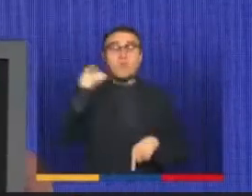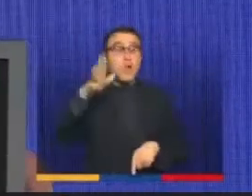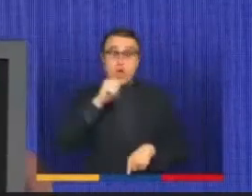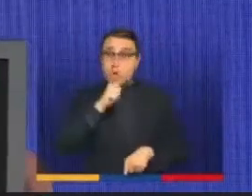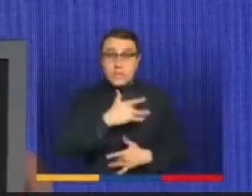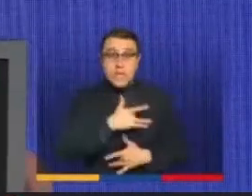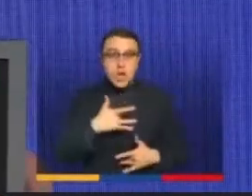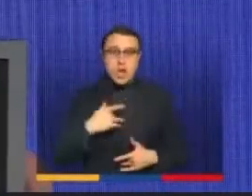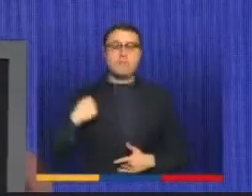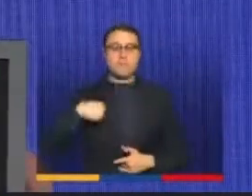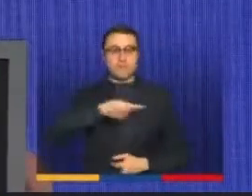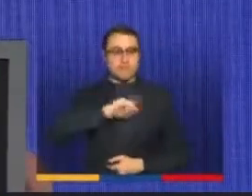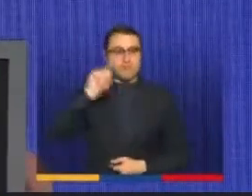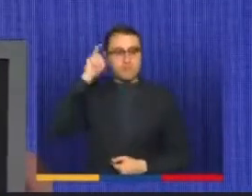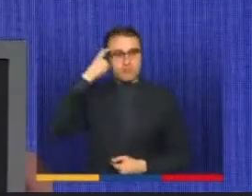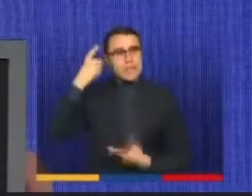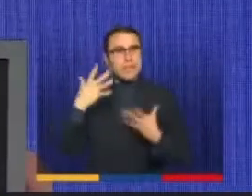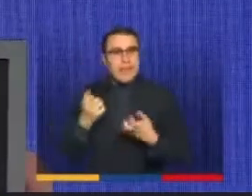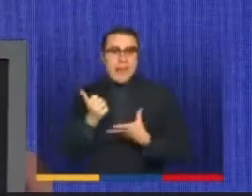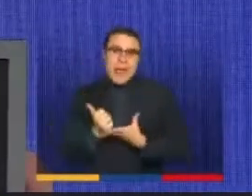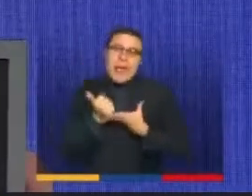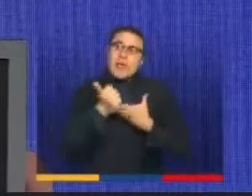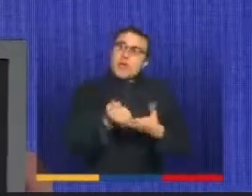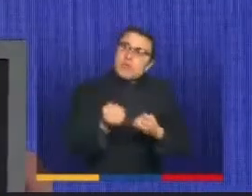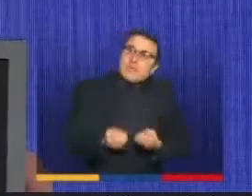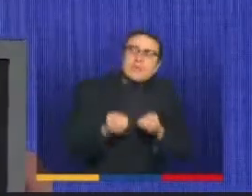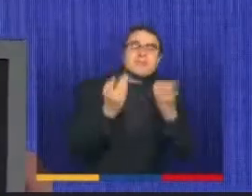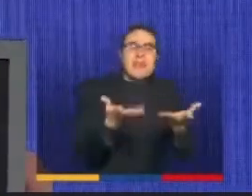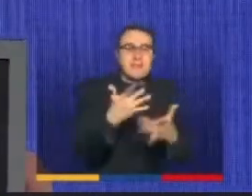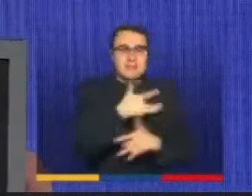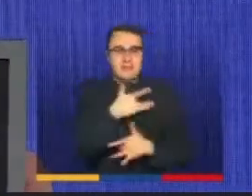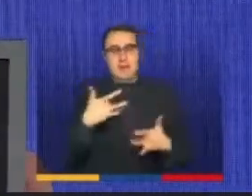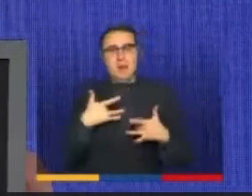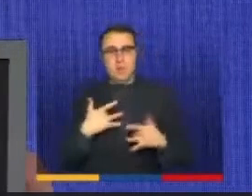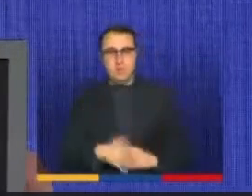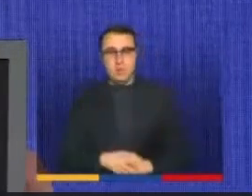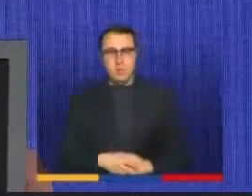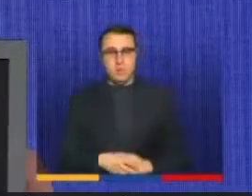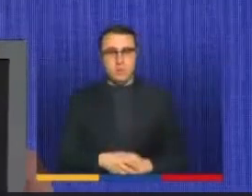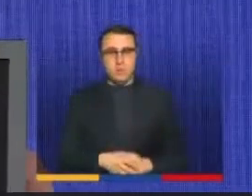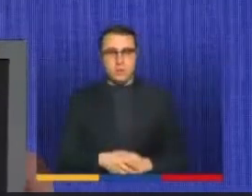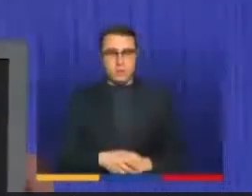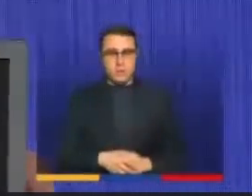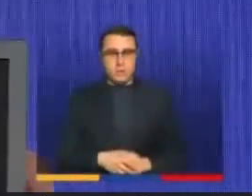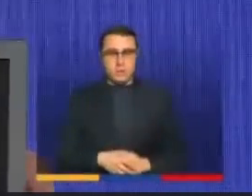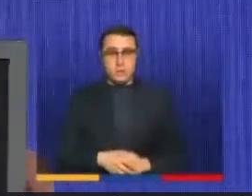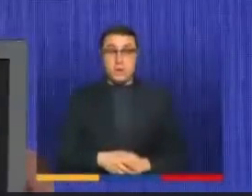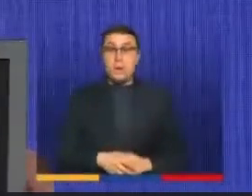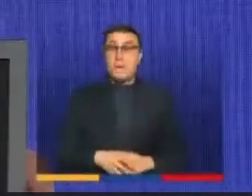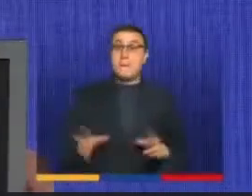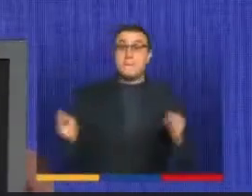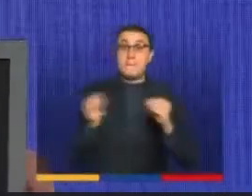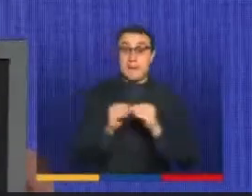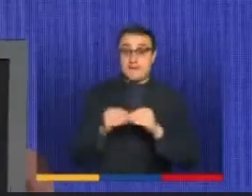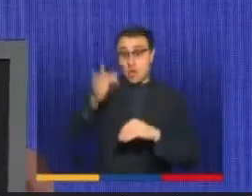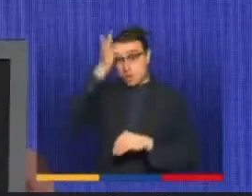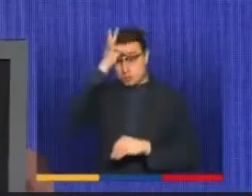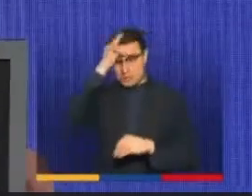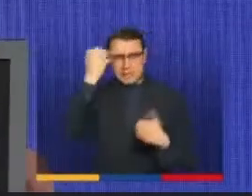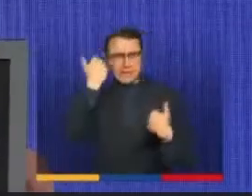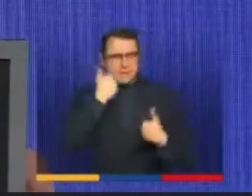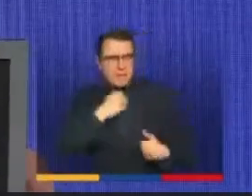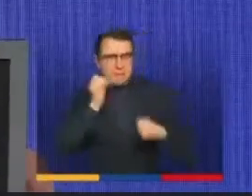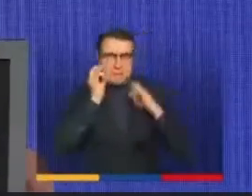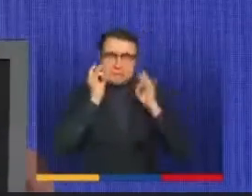salud. Y de esos centros, cuando aparece la enfermedad grave, la atención